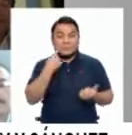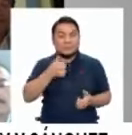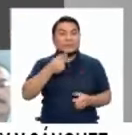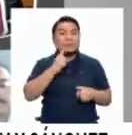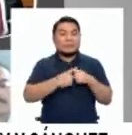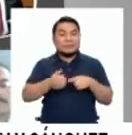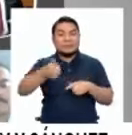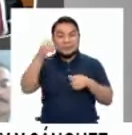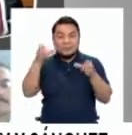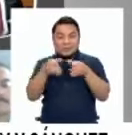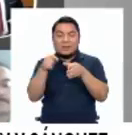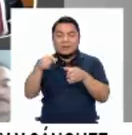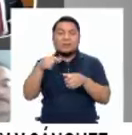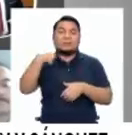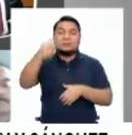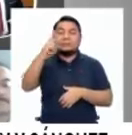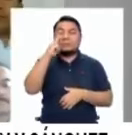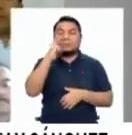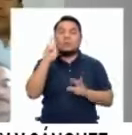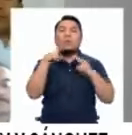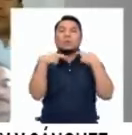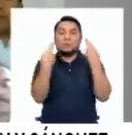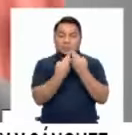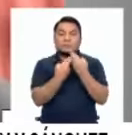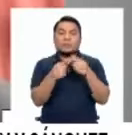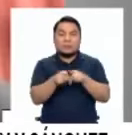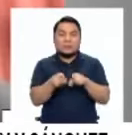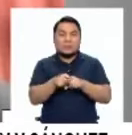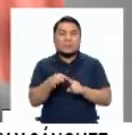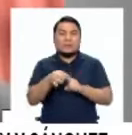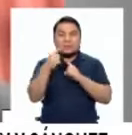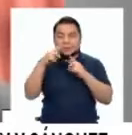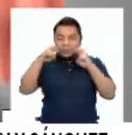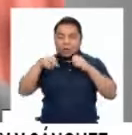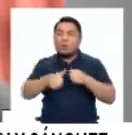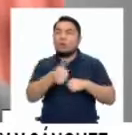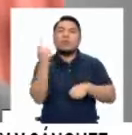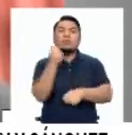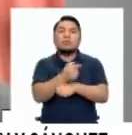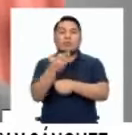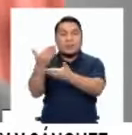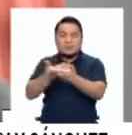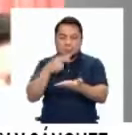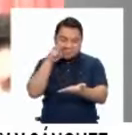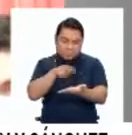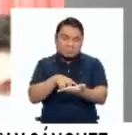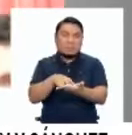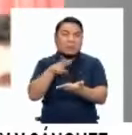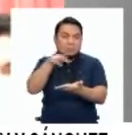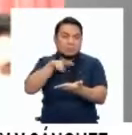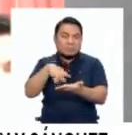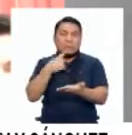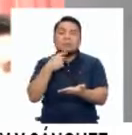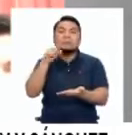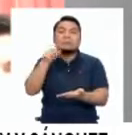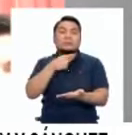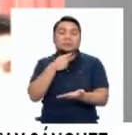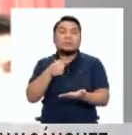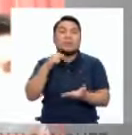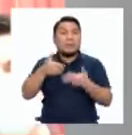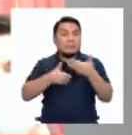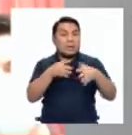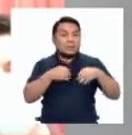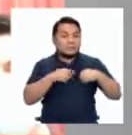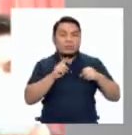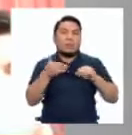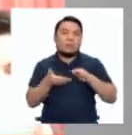también anunció que este viernes tendrán una sesión extraordinaria para ver otras denuncias constitucionales y calificar su